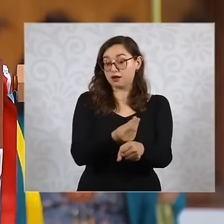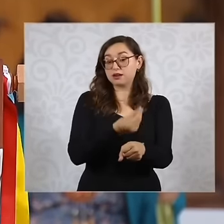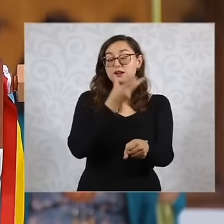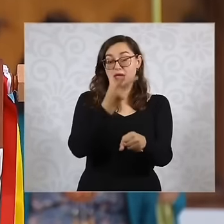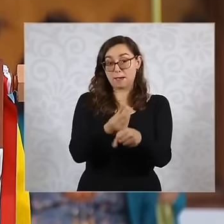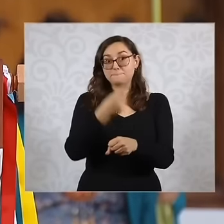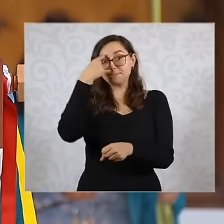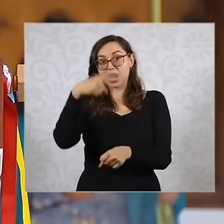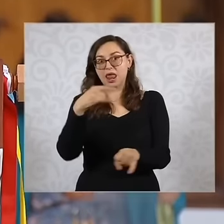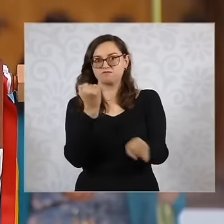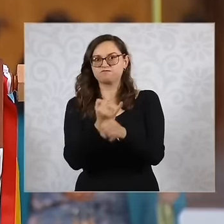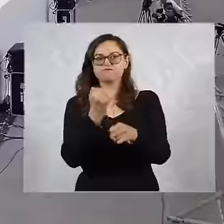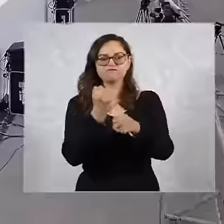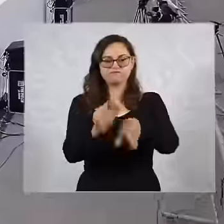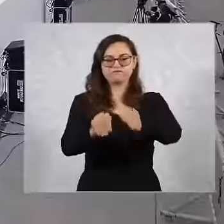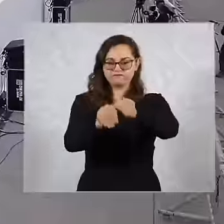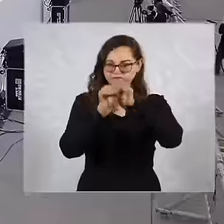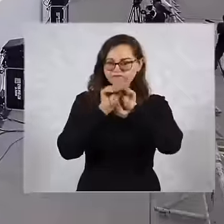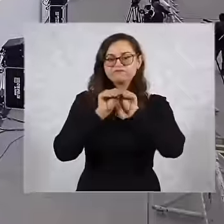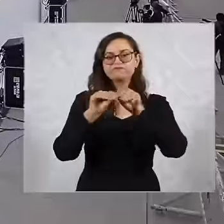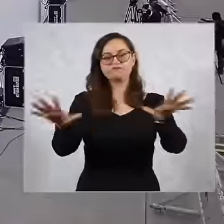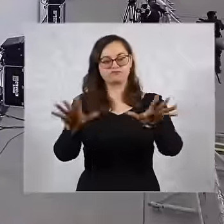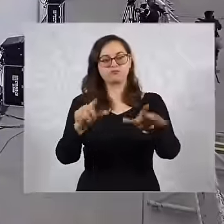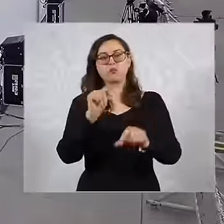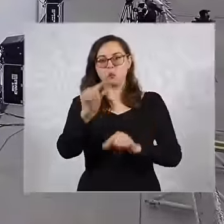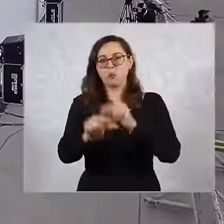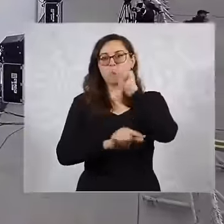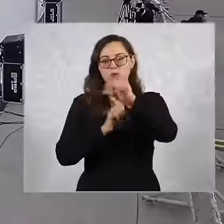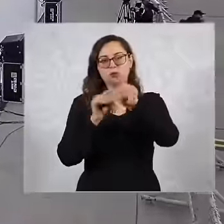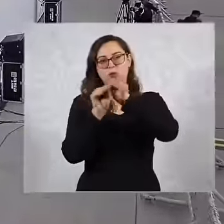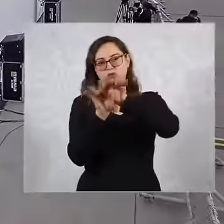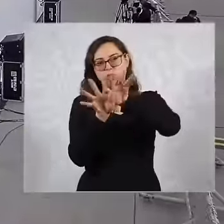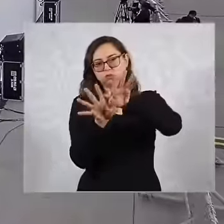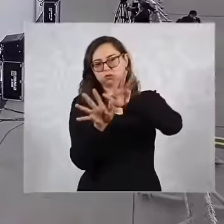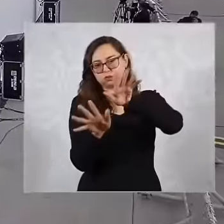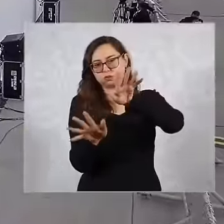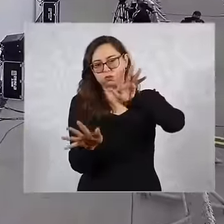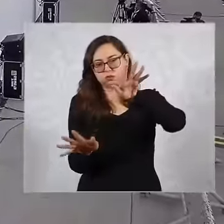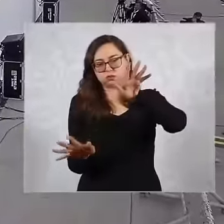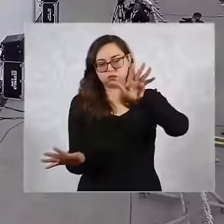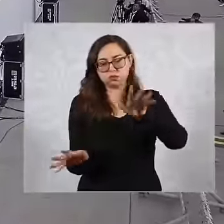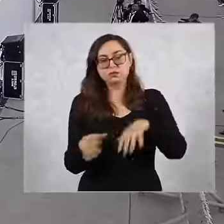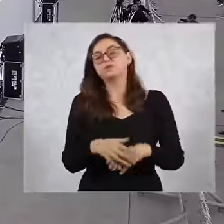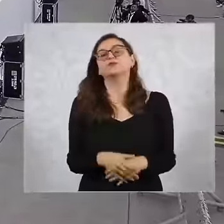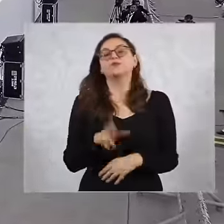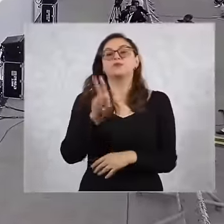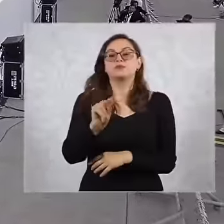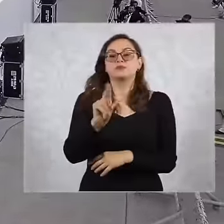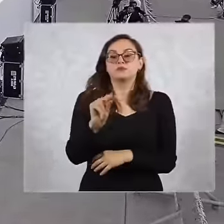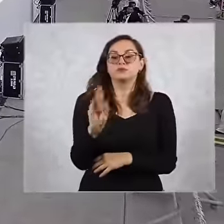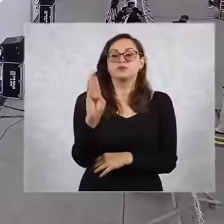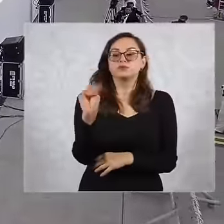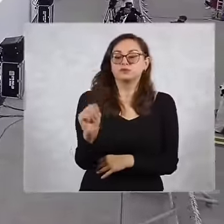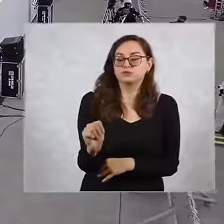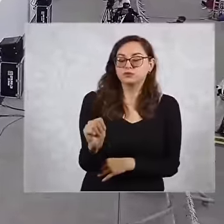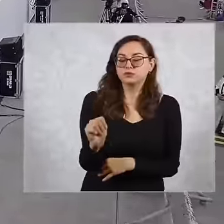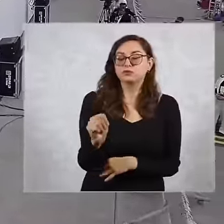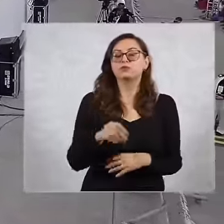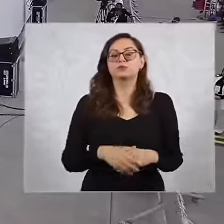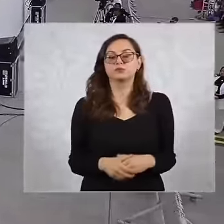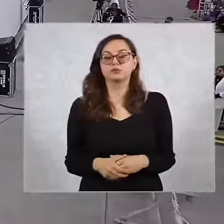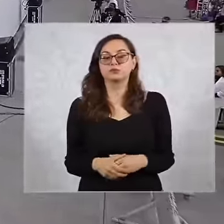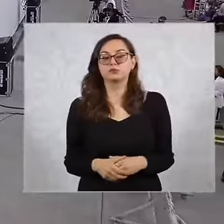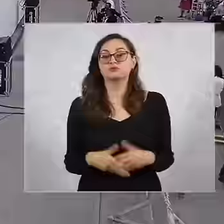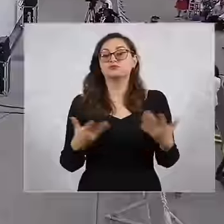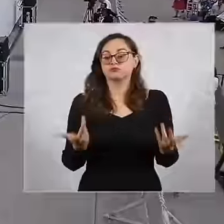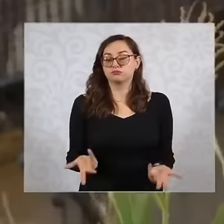seguir ampliando el acceso a Internet para todas y para todos. 89. Bienvenida a